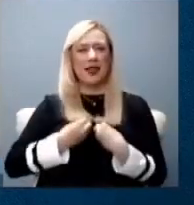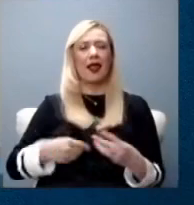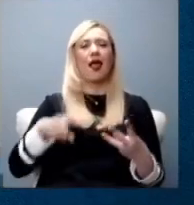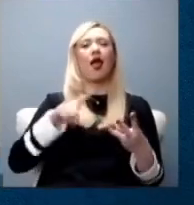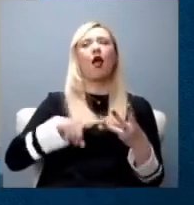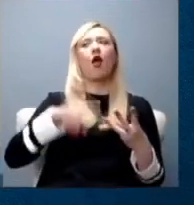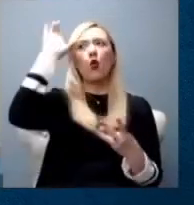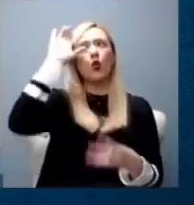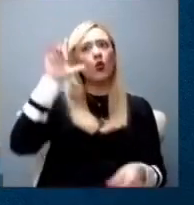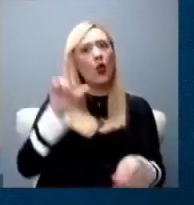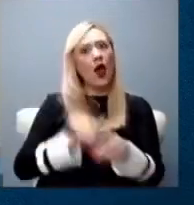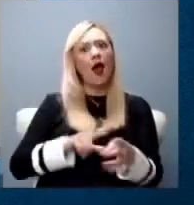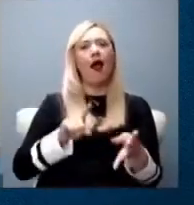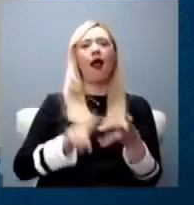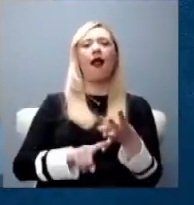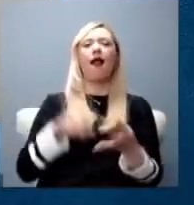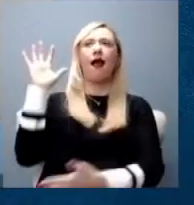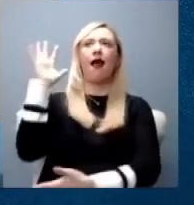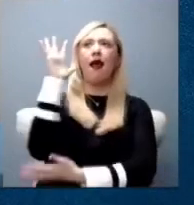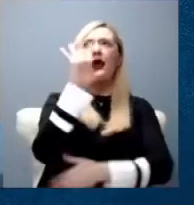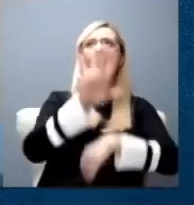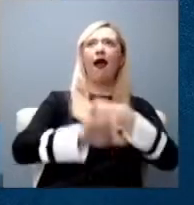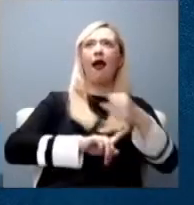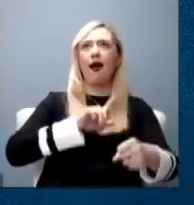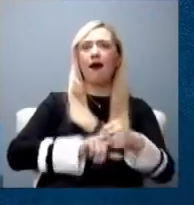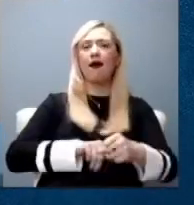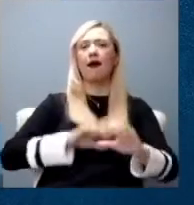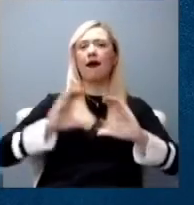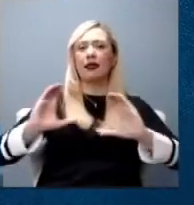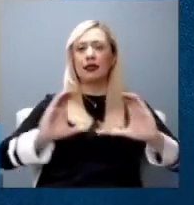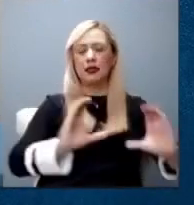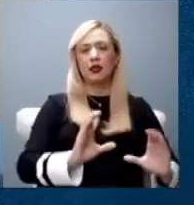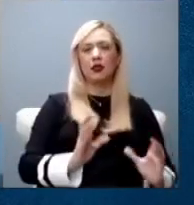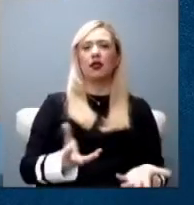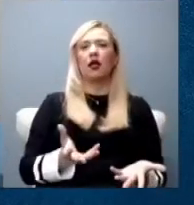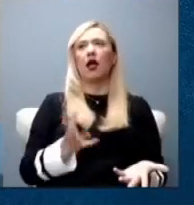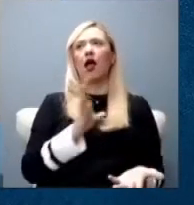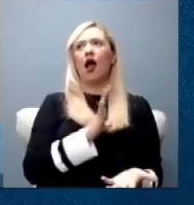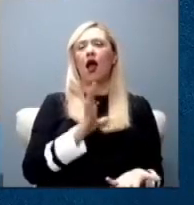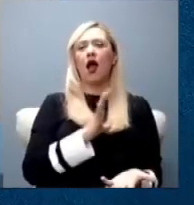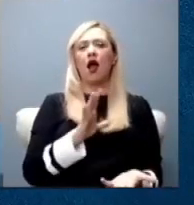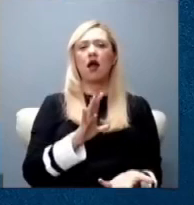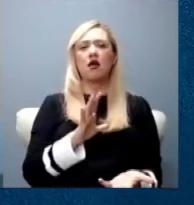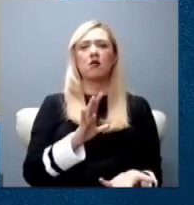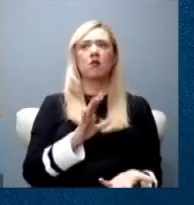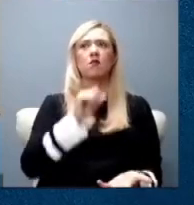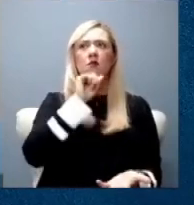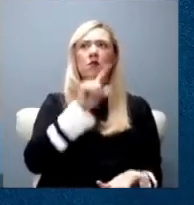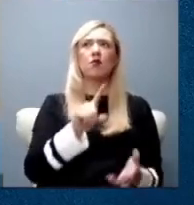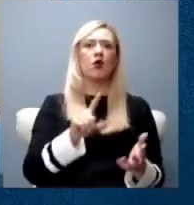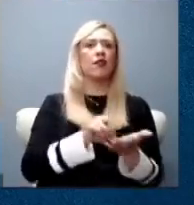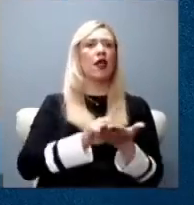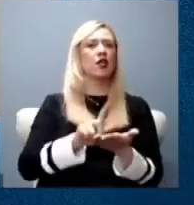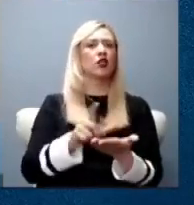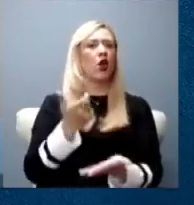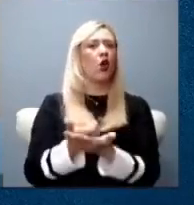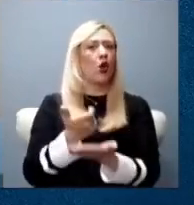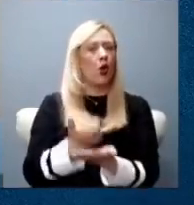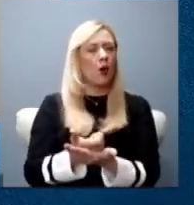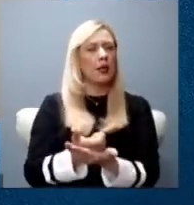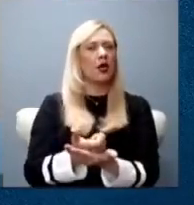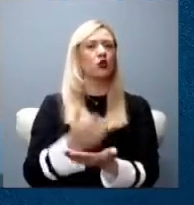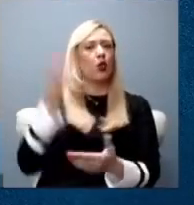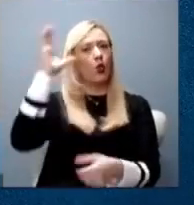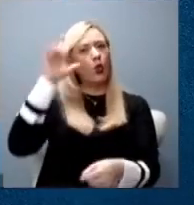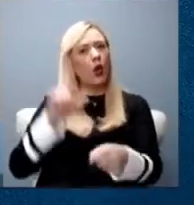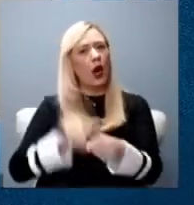en materia de medio ambiente, que es la 24, hay otras decisiones en materia de derechos económicos, sociales y